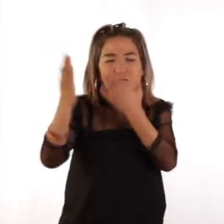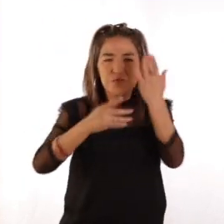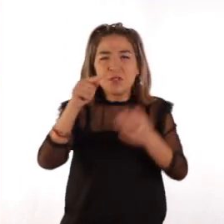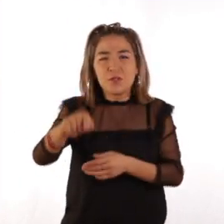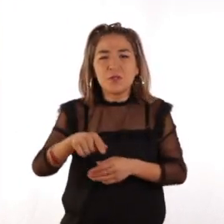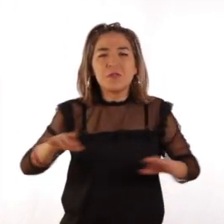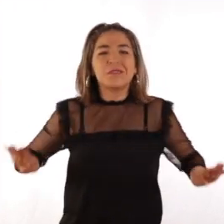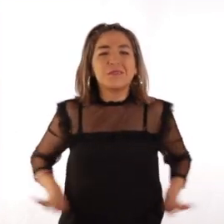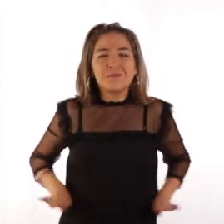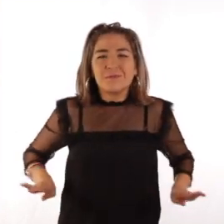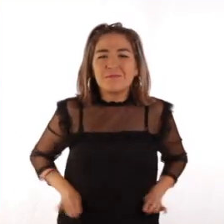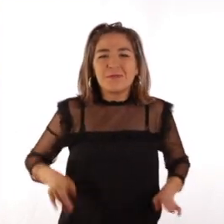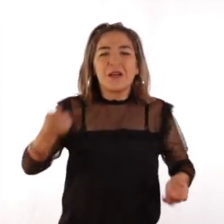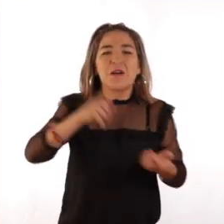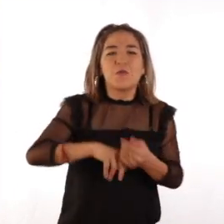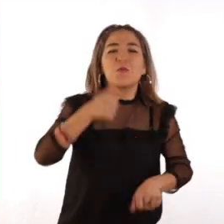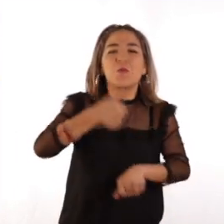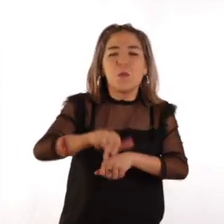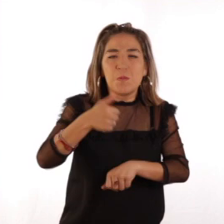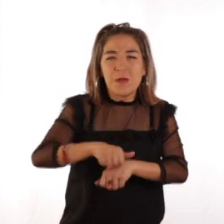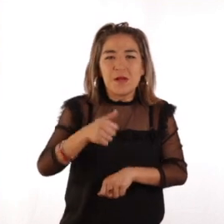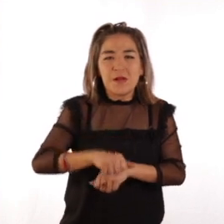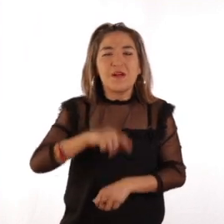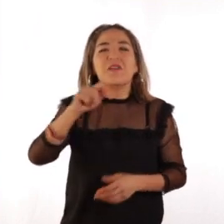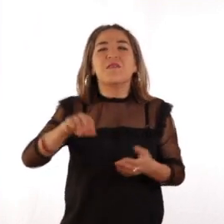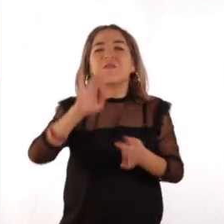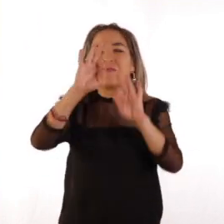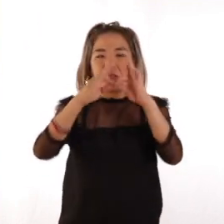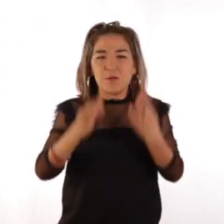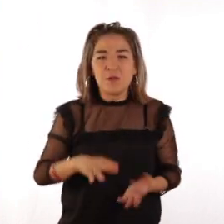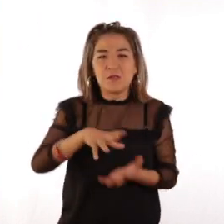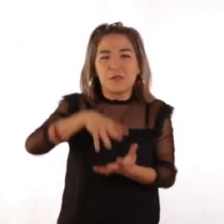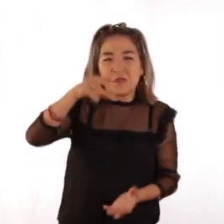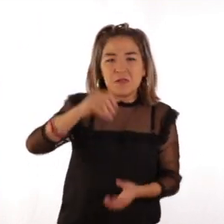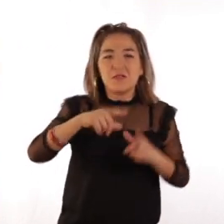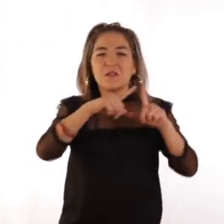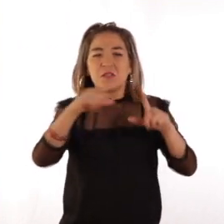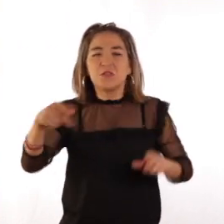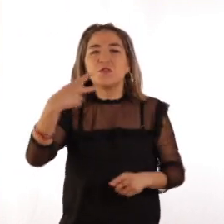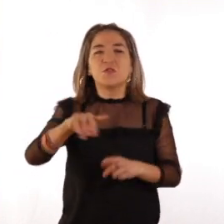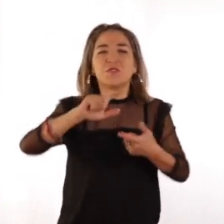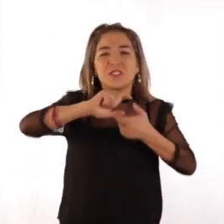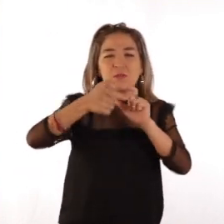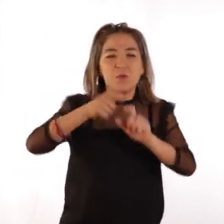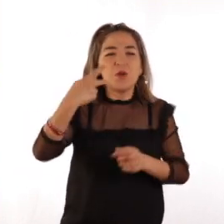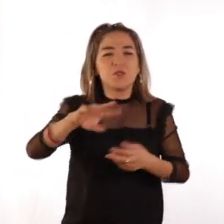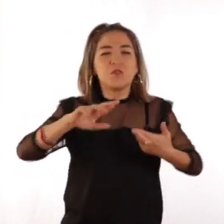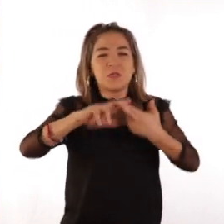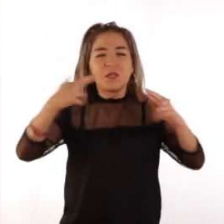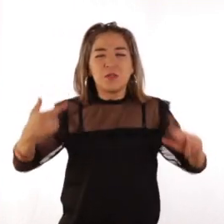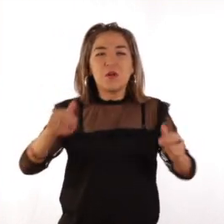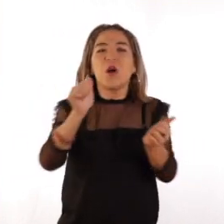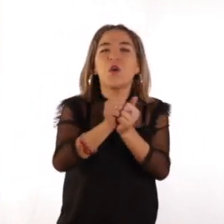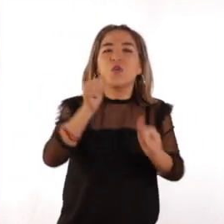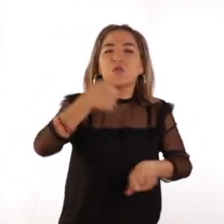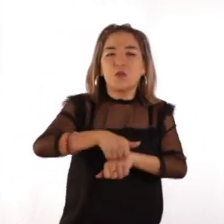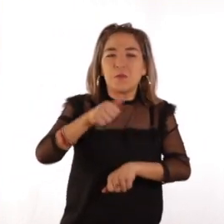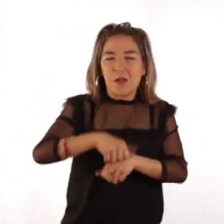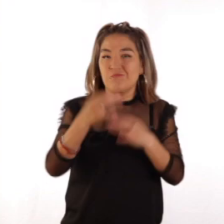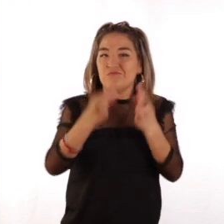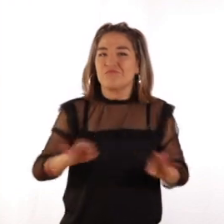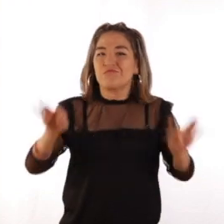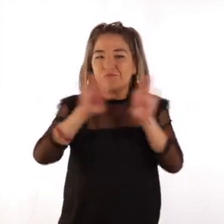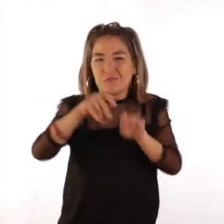las propiedades de los entes abstractos como números, figuras geométricas o símbolos y sus relaciones. Su existencia